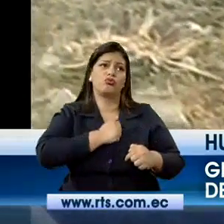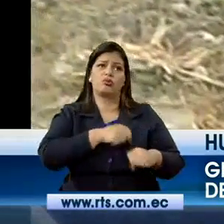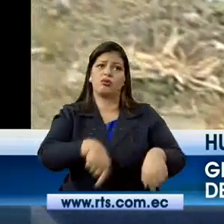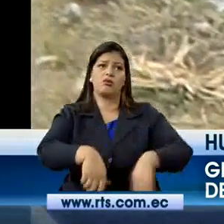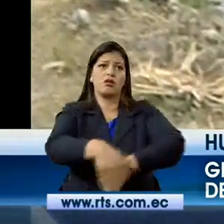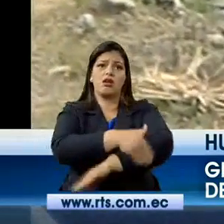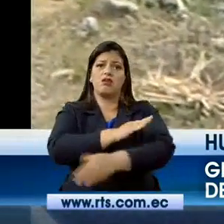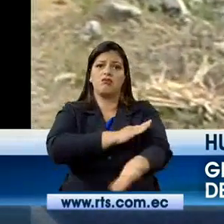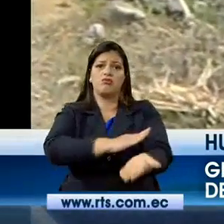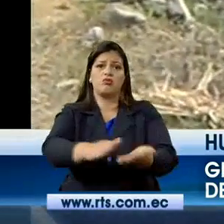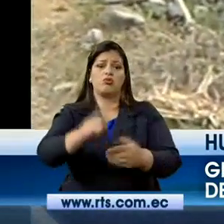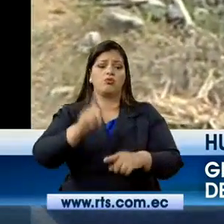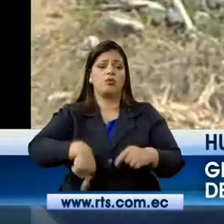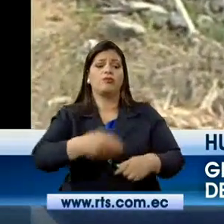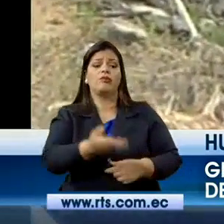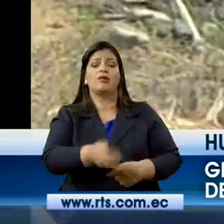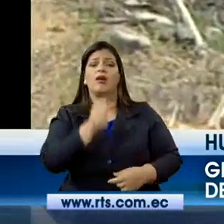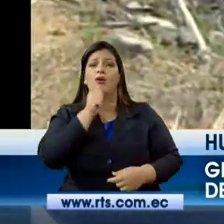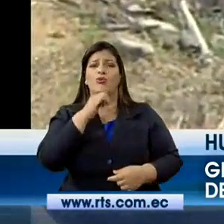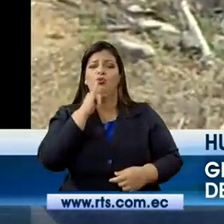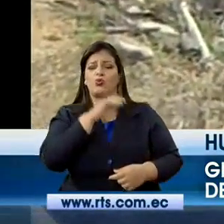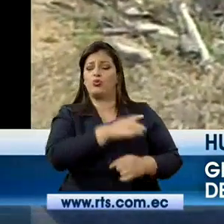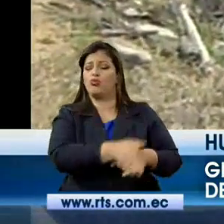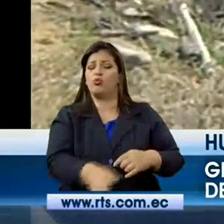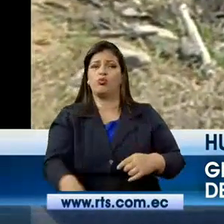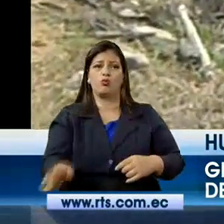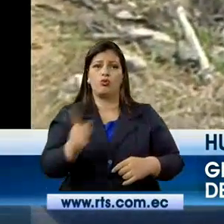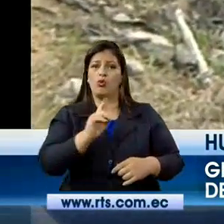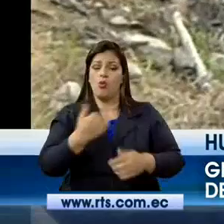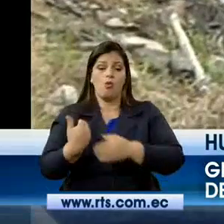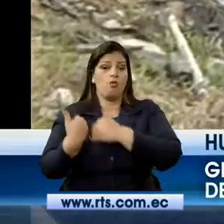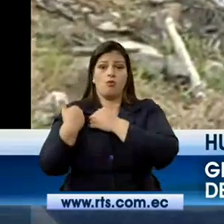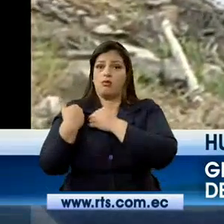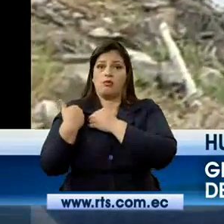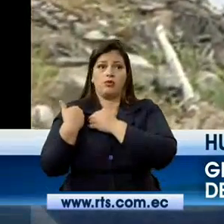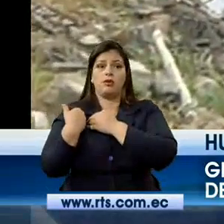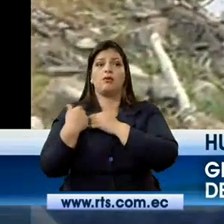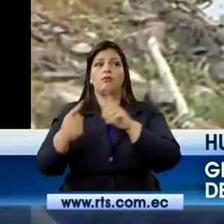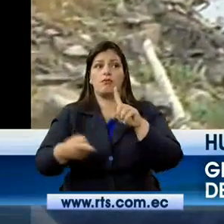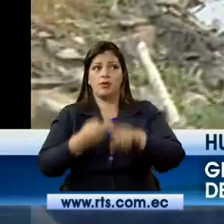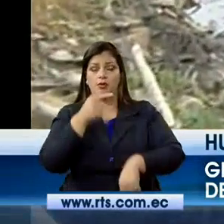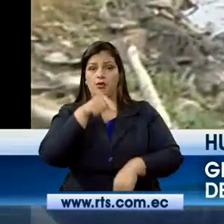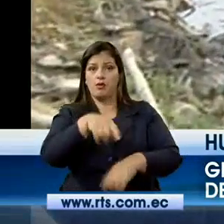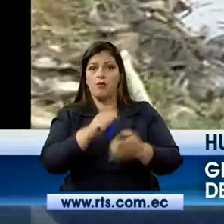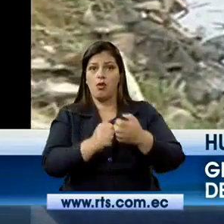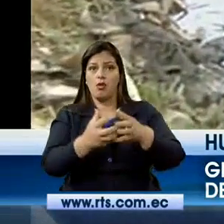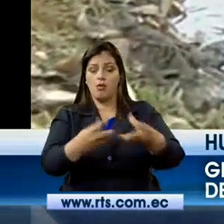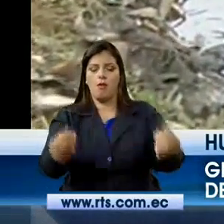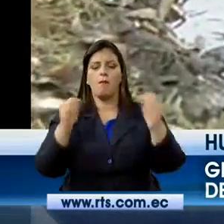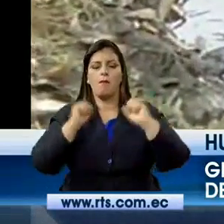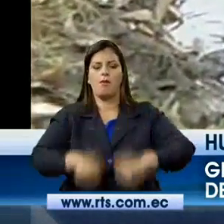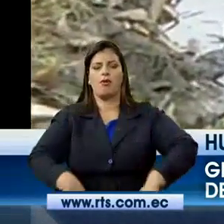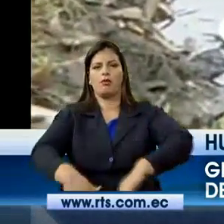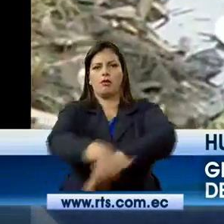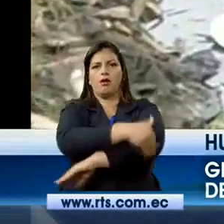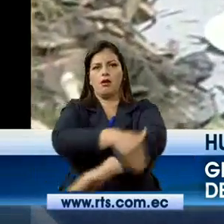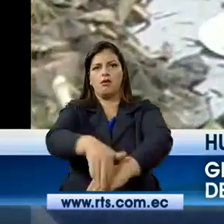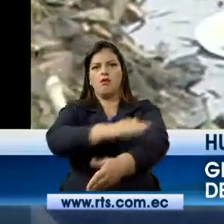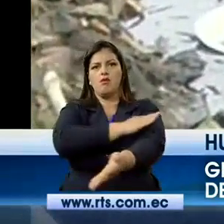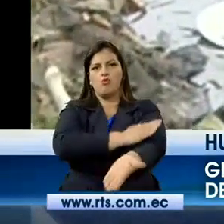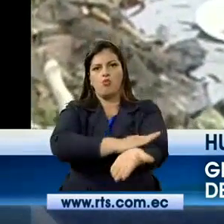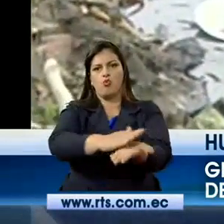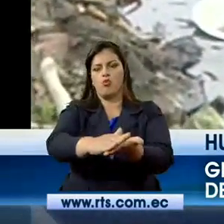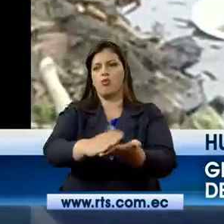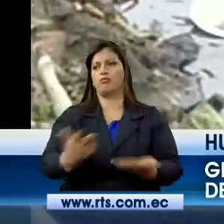pedimos al organismo competente que por favor nos dé solución para que la obra de regeneración